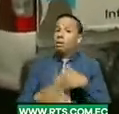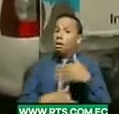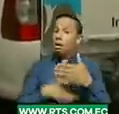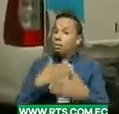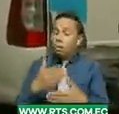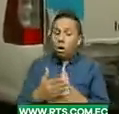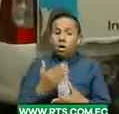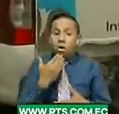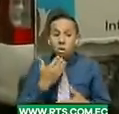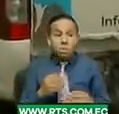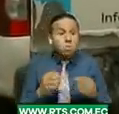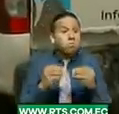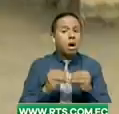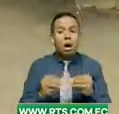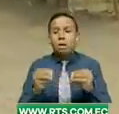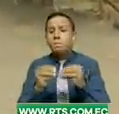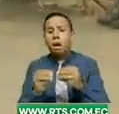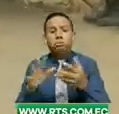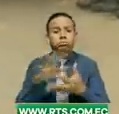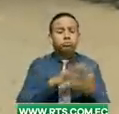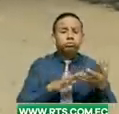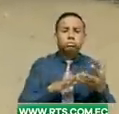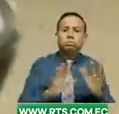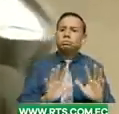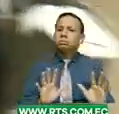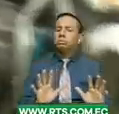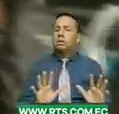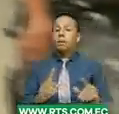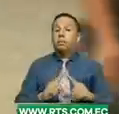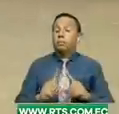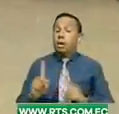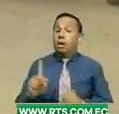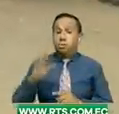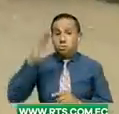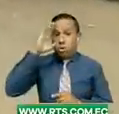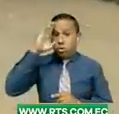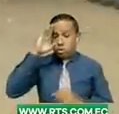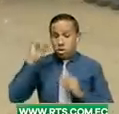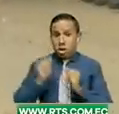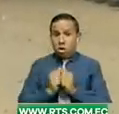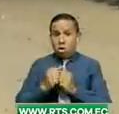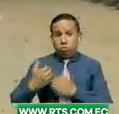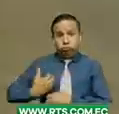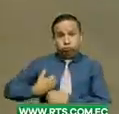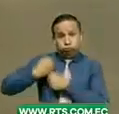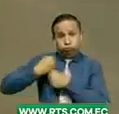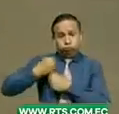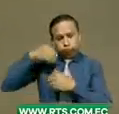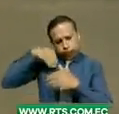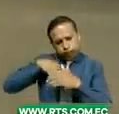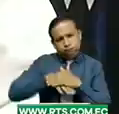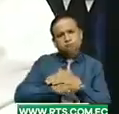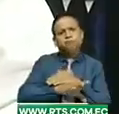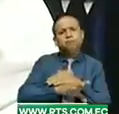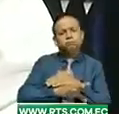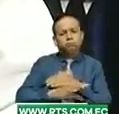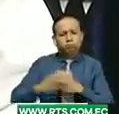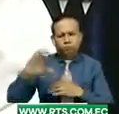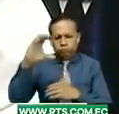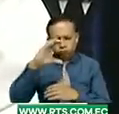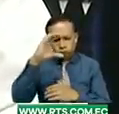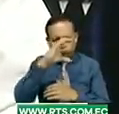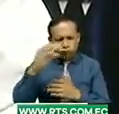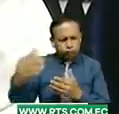se produjeron otras novedades, pero policía y fuerzas armadas ejecutaron un operativo de requisa de armas.